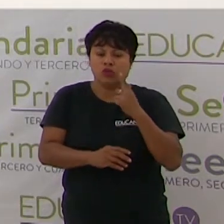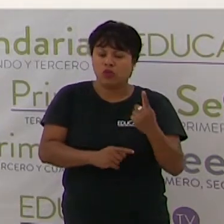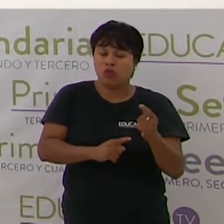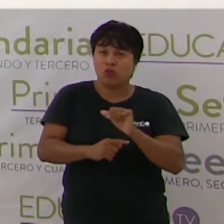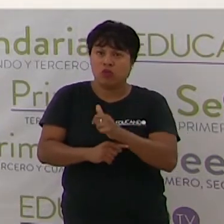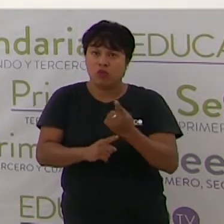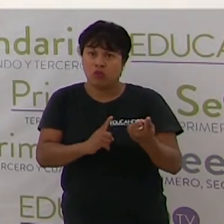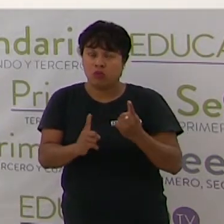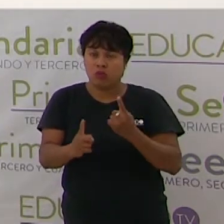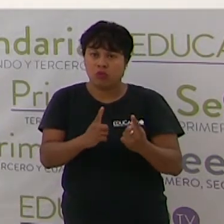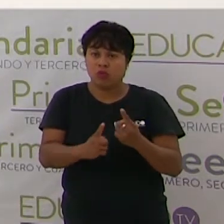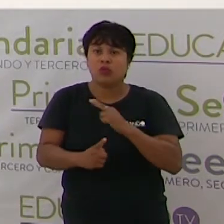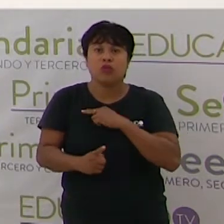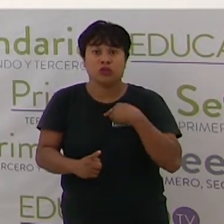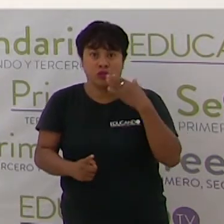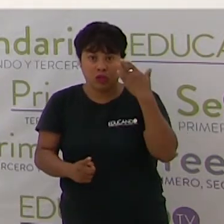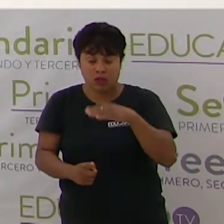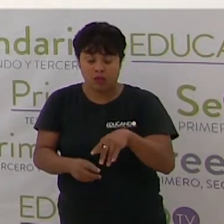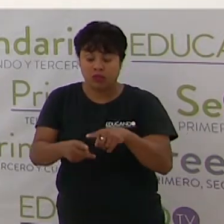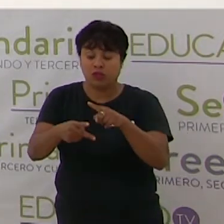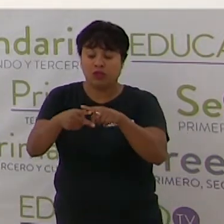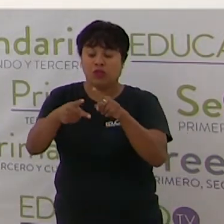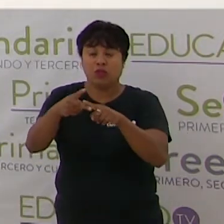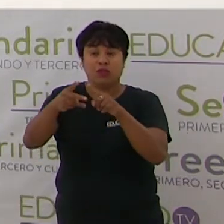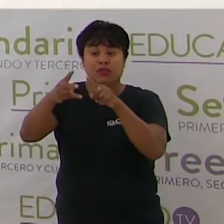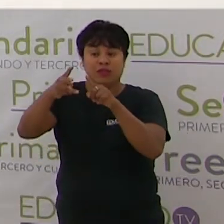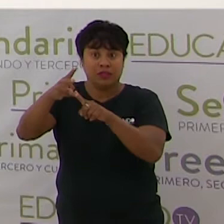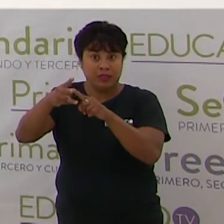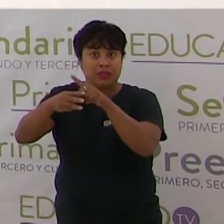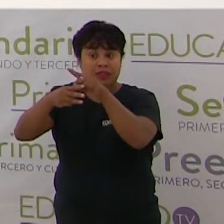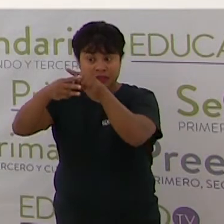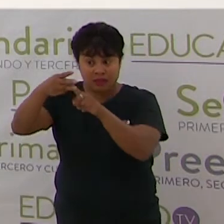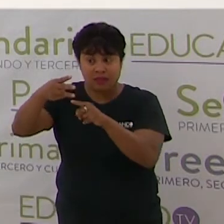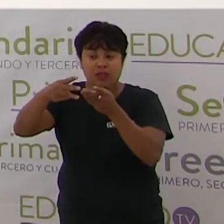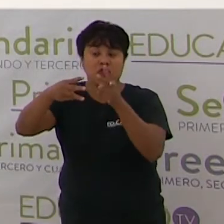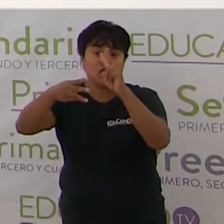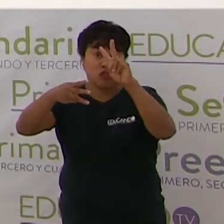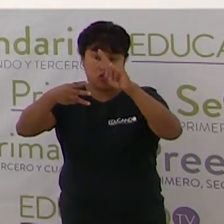Entonces sabemos que con 2/3 partes del volumen de un cilindro podemos